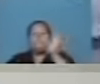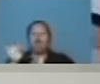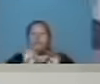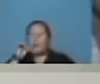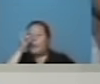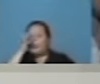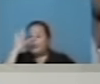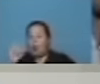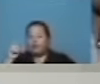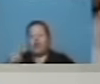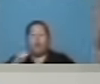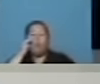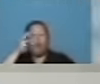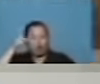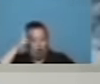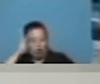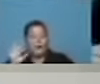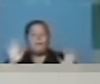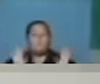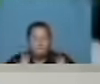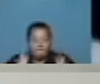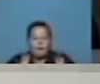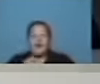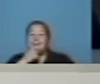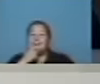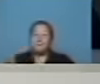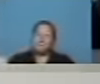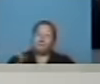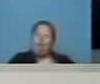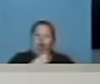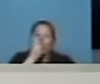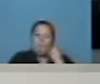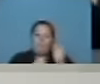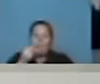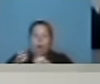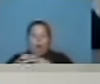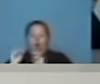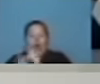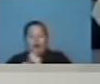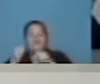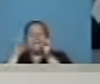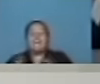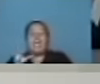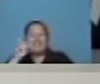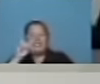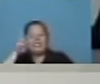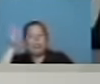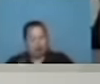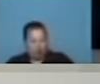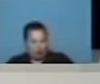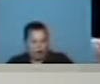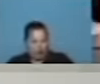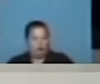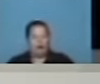porcentaje, sí. 24,48. Pero si hablamos de todos los precandidatos de Cambiemos, llegaron a 30 puntos